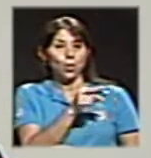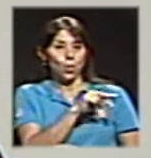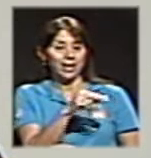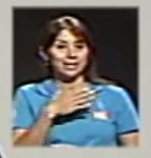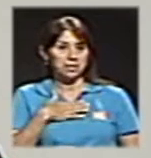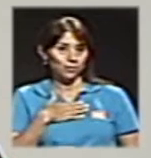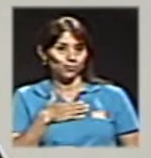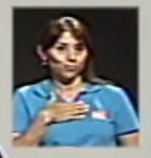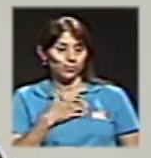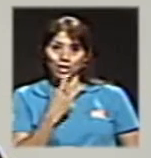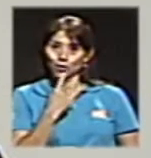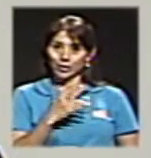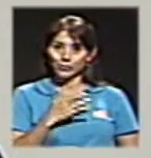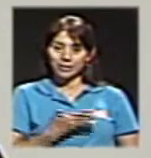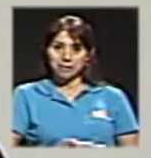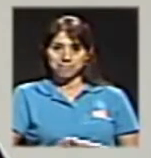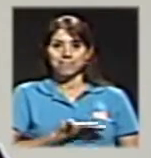colegas míos, y lo digo con todo el orgullo